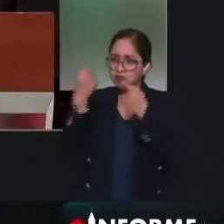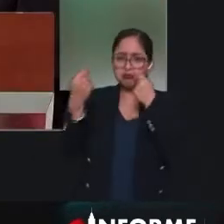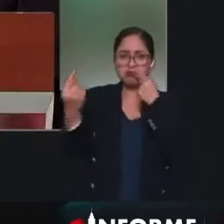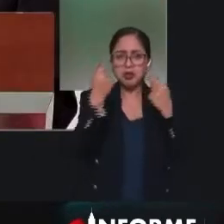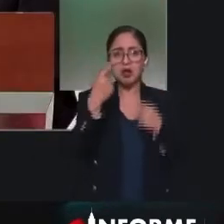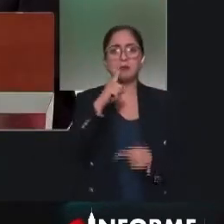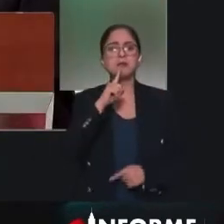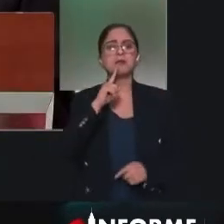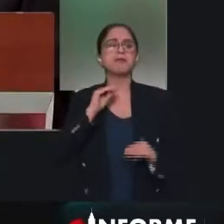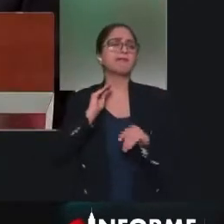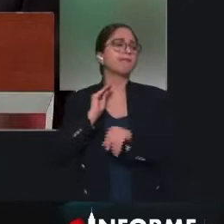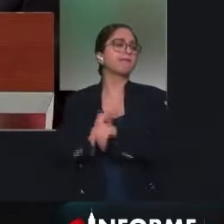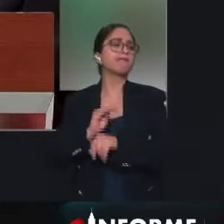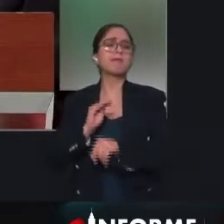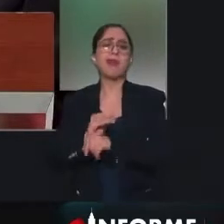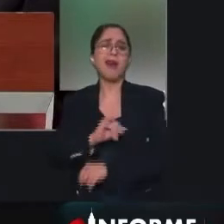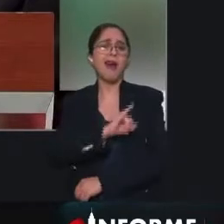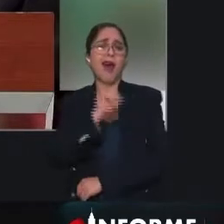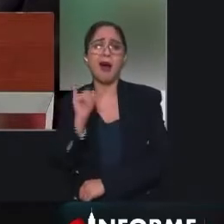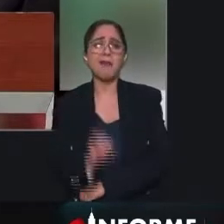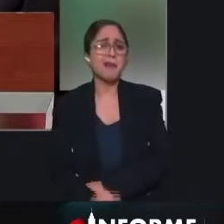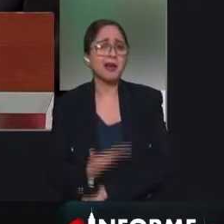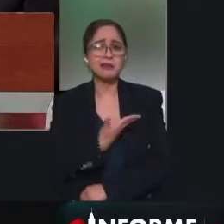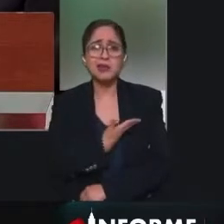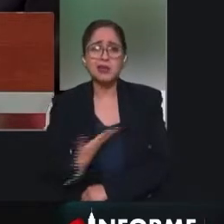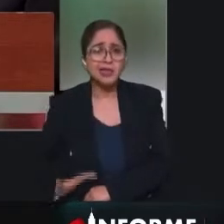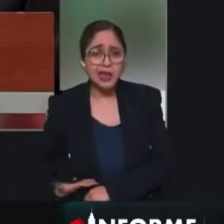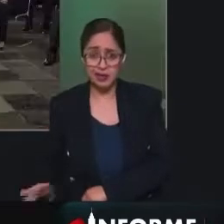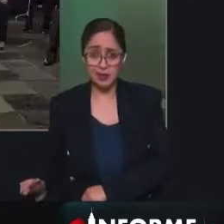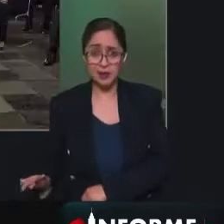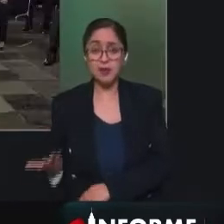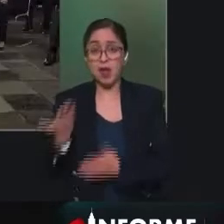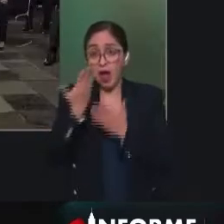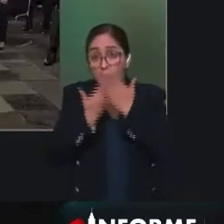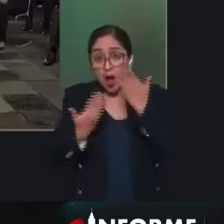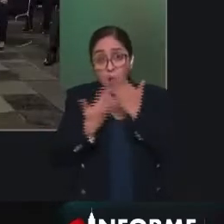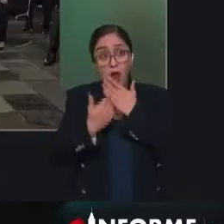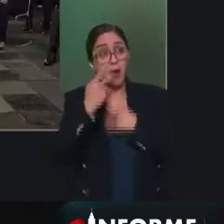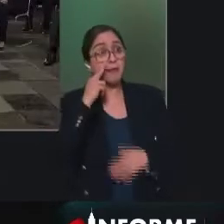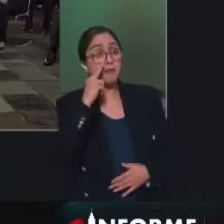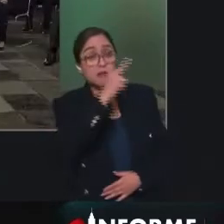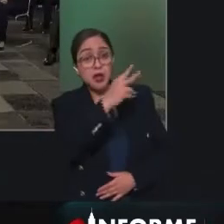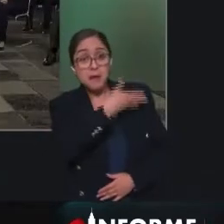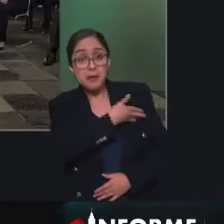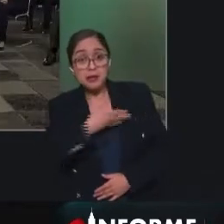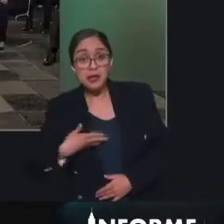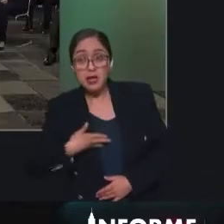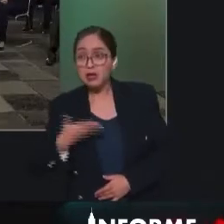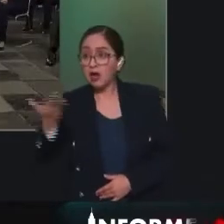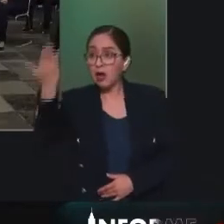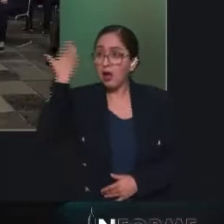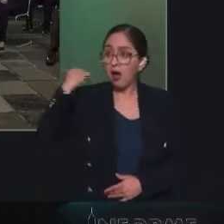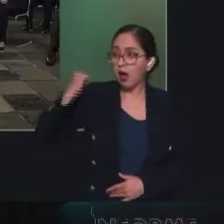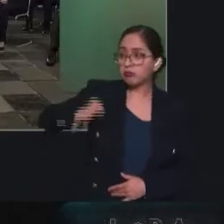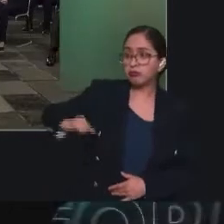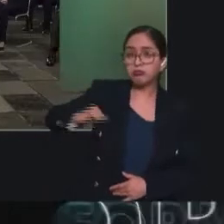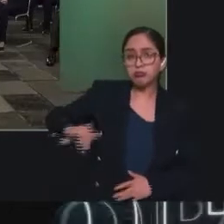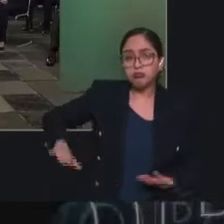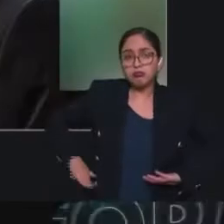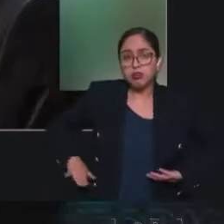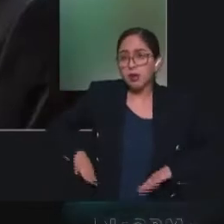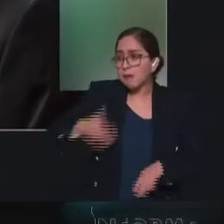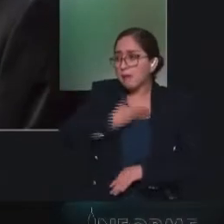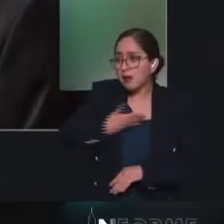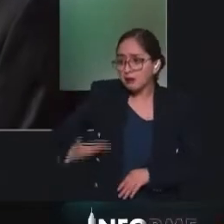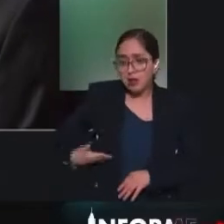Entonces, hay un cambio de las lógicas que mucha gente no ha entendido. El hecho es que pues